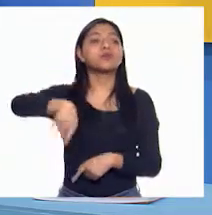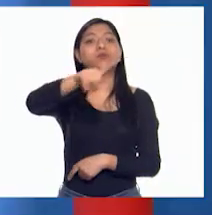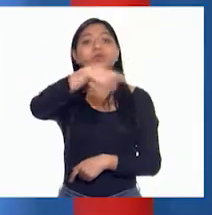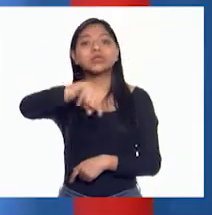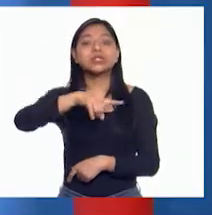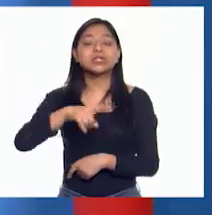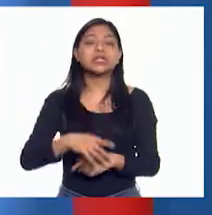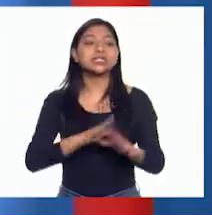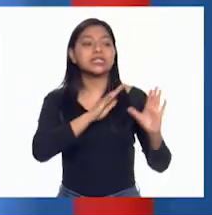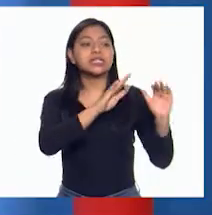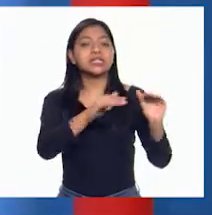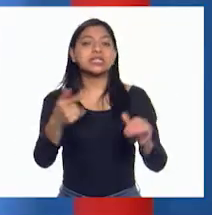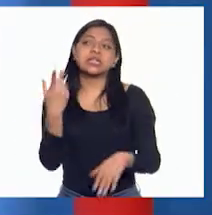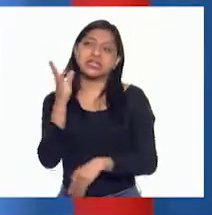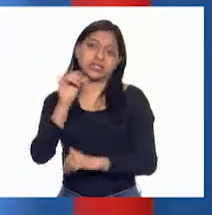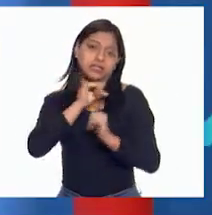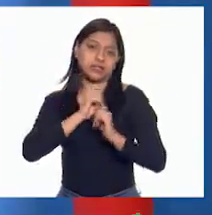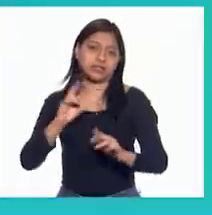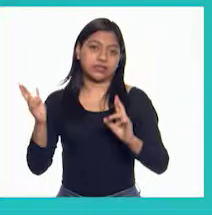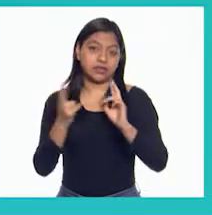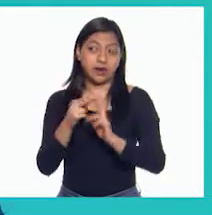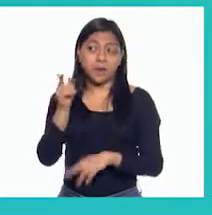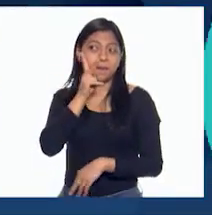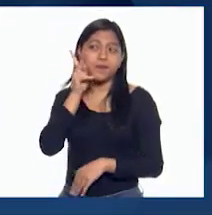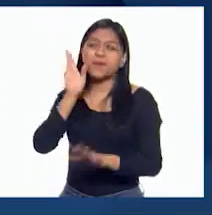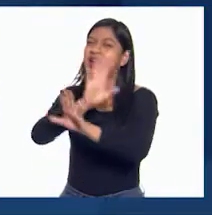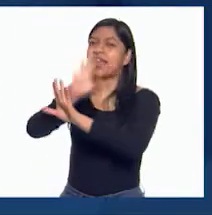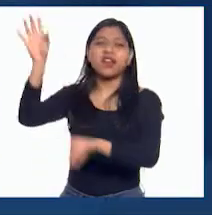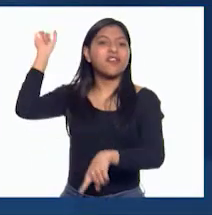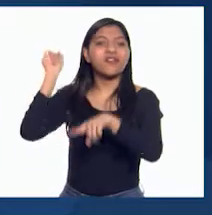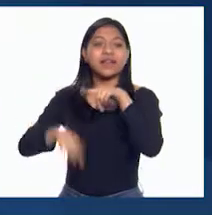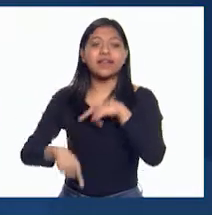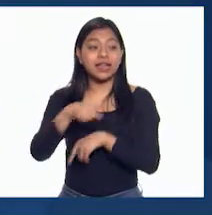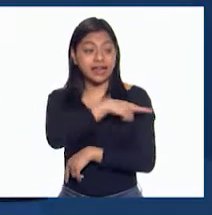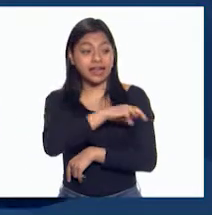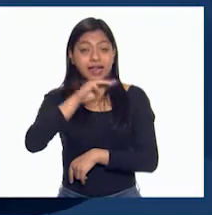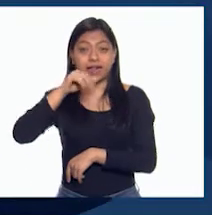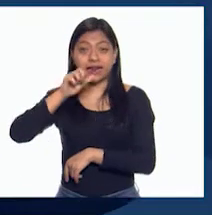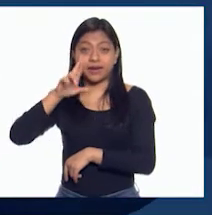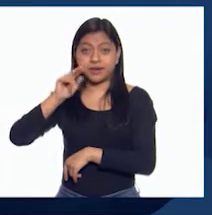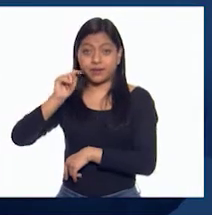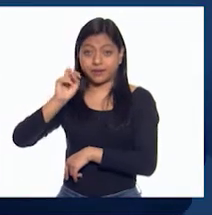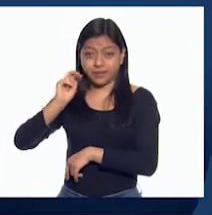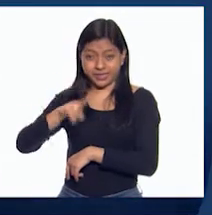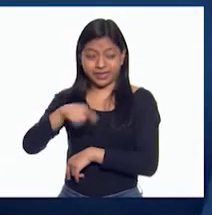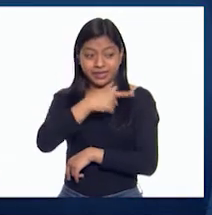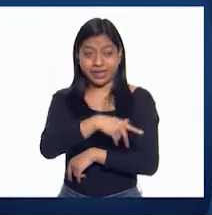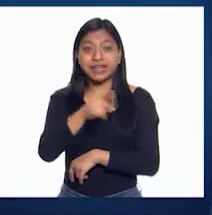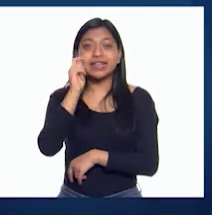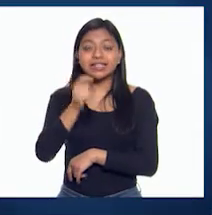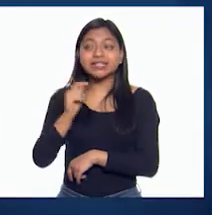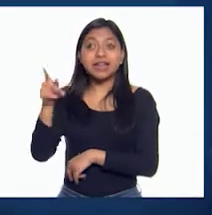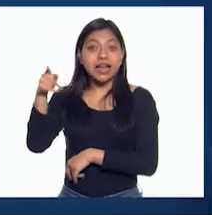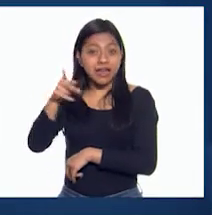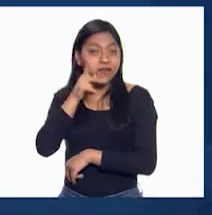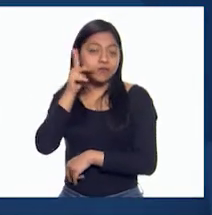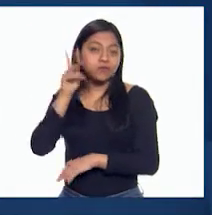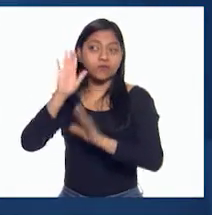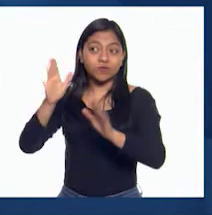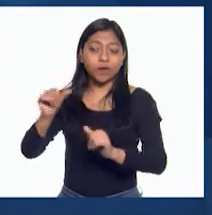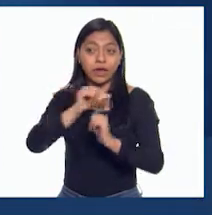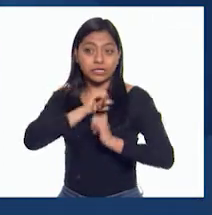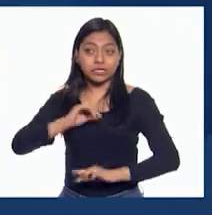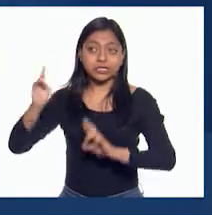Dios. Al desconocer la autoridad del Papa, Martín Lutero no solo desconoció al jefe de la Iglesia, sino